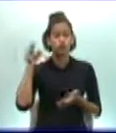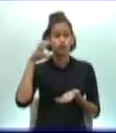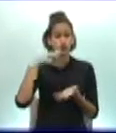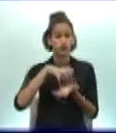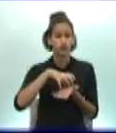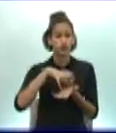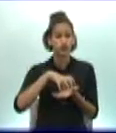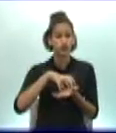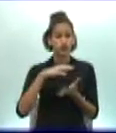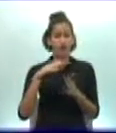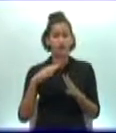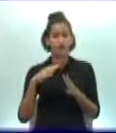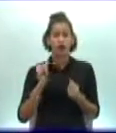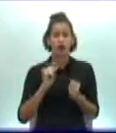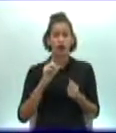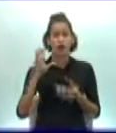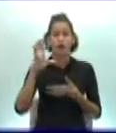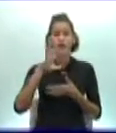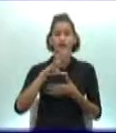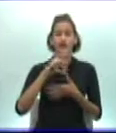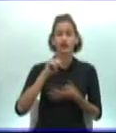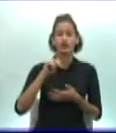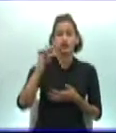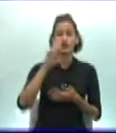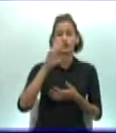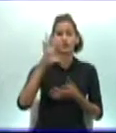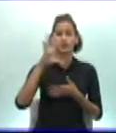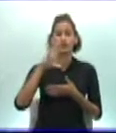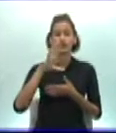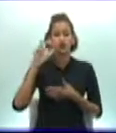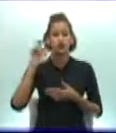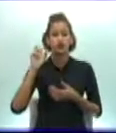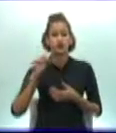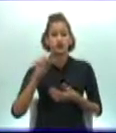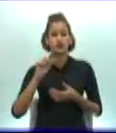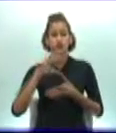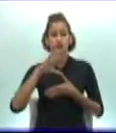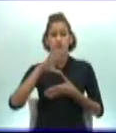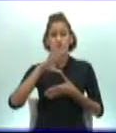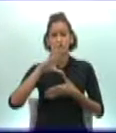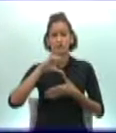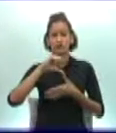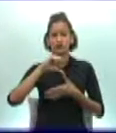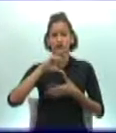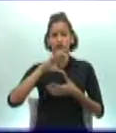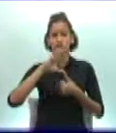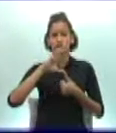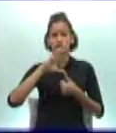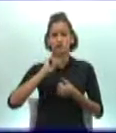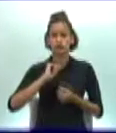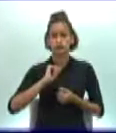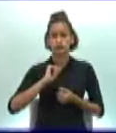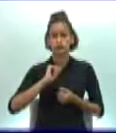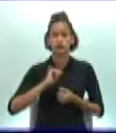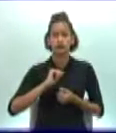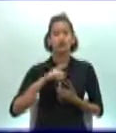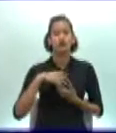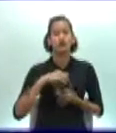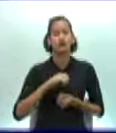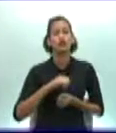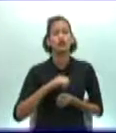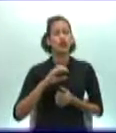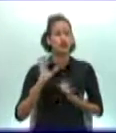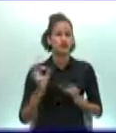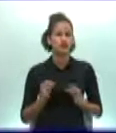entre América del Norte y América del Sur, formando parte de América Central Insular,